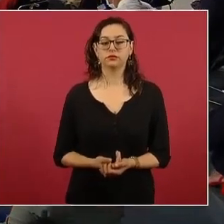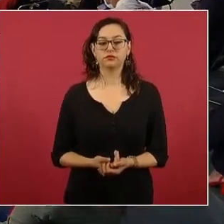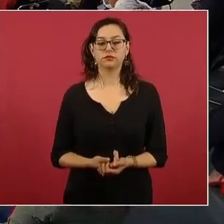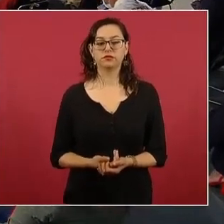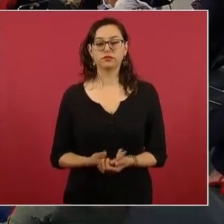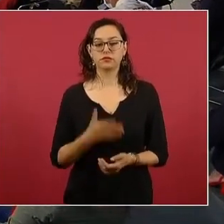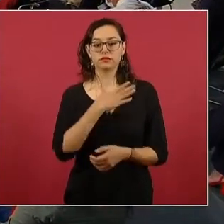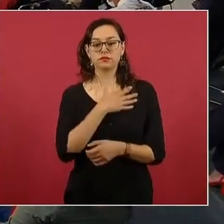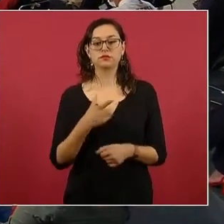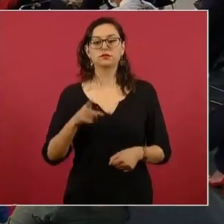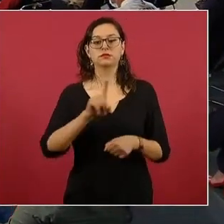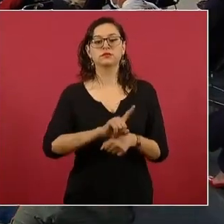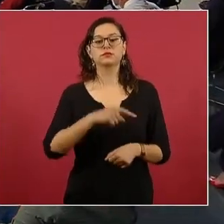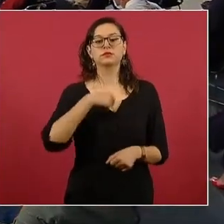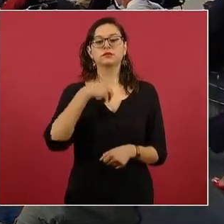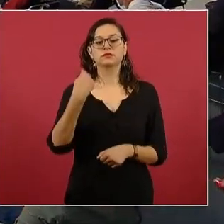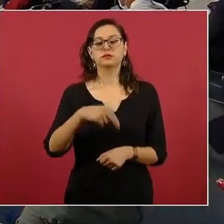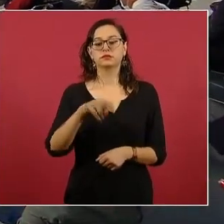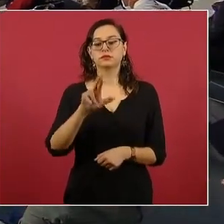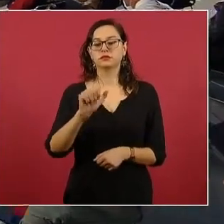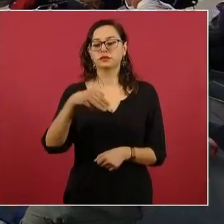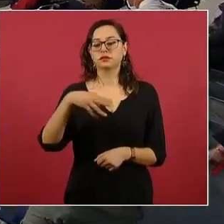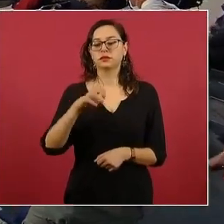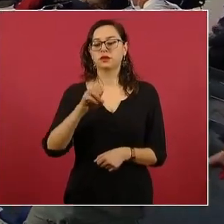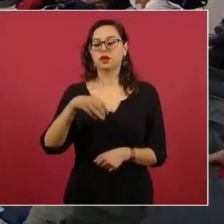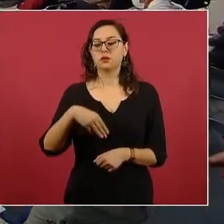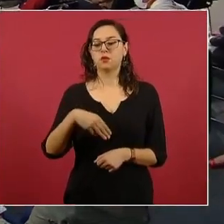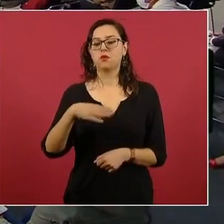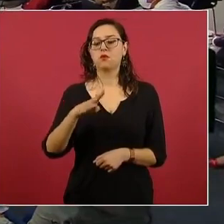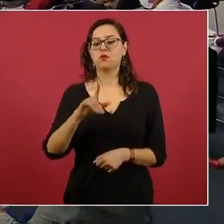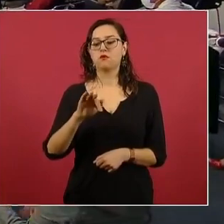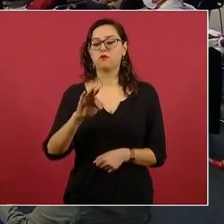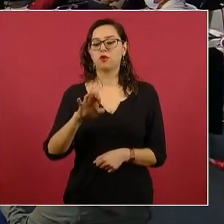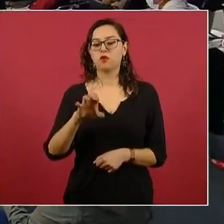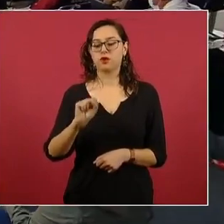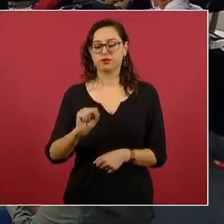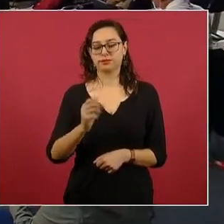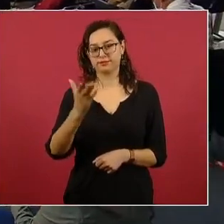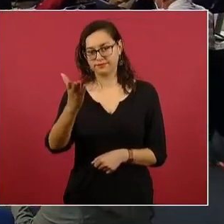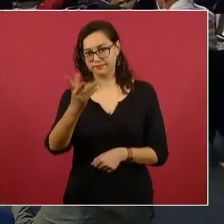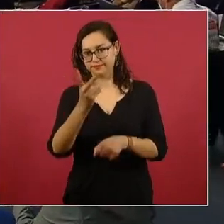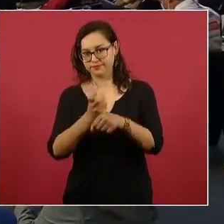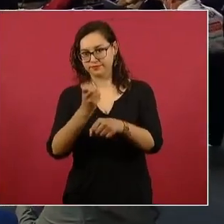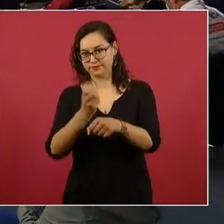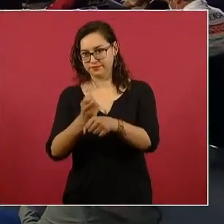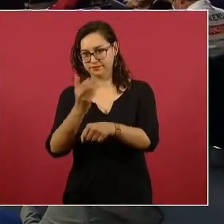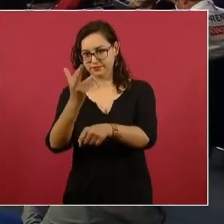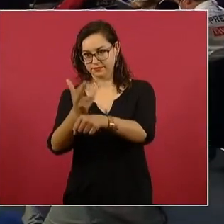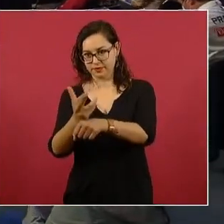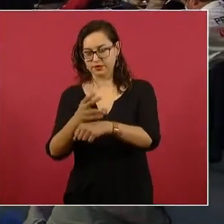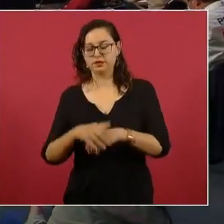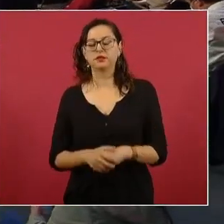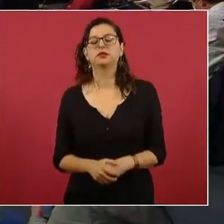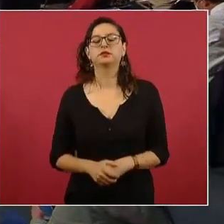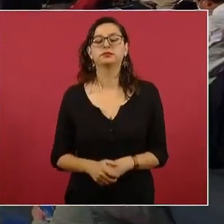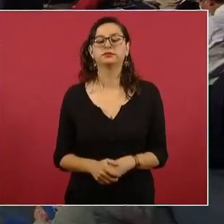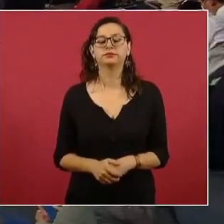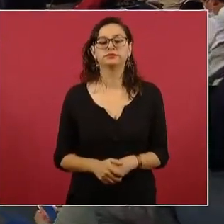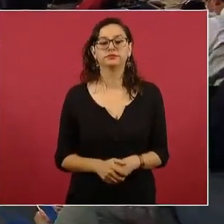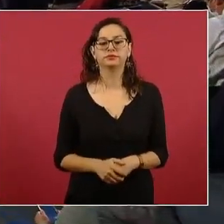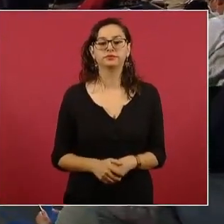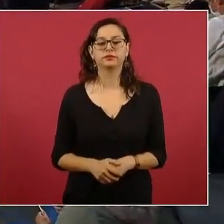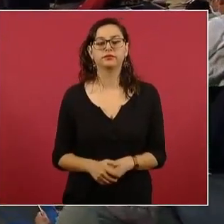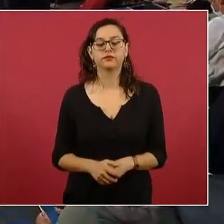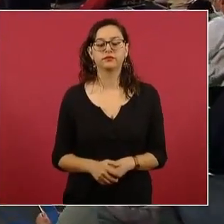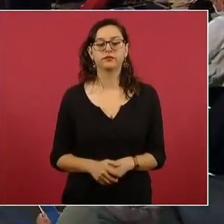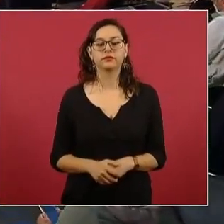Buenos días, presidente. Ramón Flores, subsecretario, buenos días. Ramón Flores, del Centinela Informa and the Humanoid de Inglaterra. Regresando